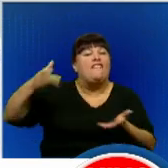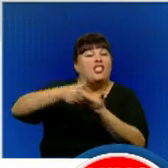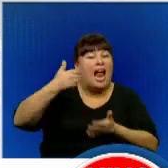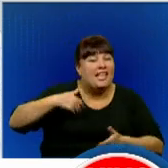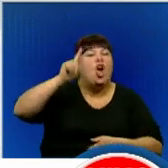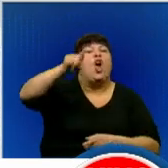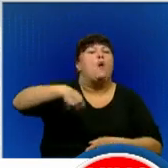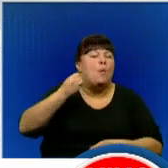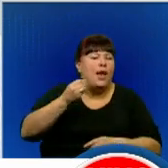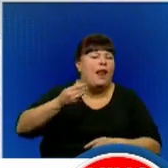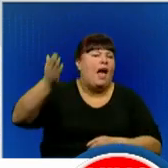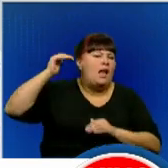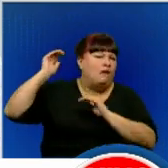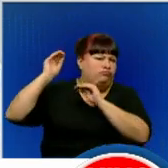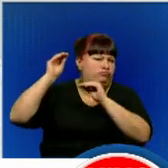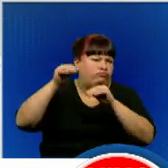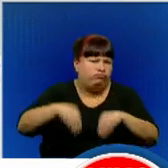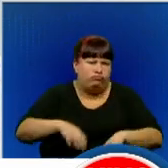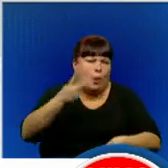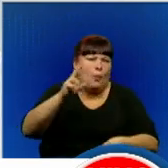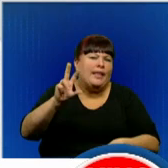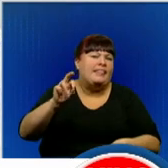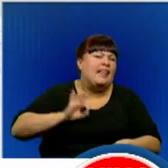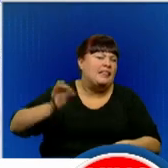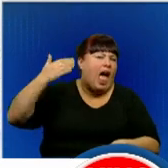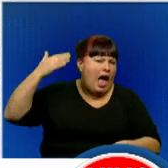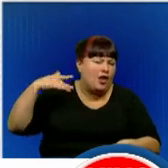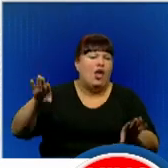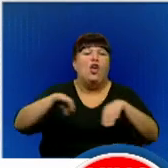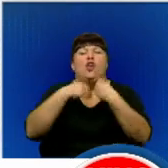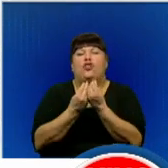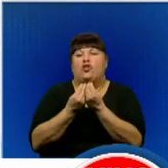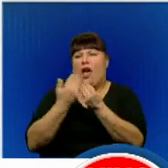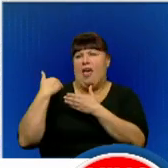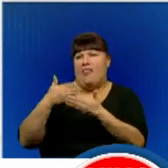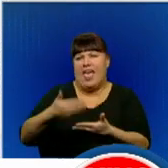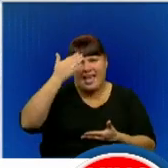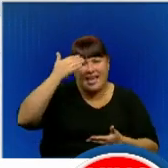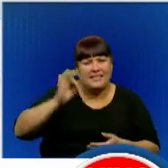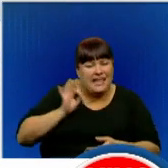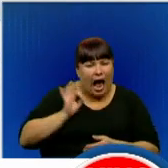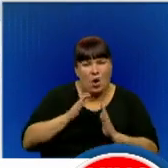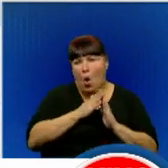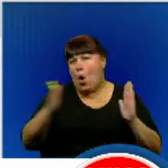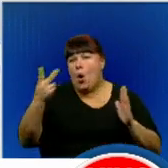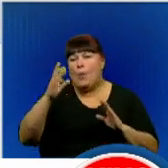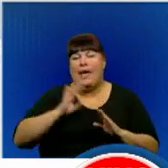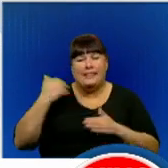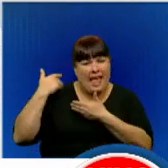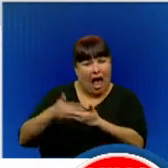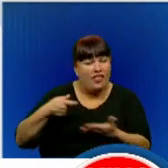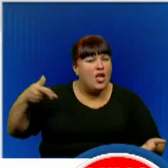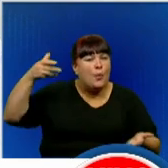viene cayendo en los últimos 20-30 años el promedio de los últimos 15 años los últimos 20 años de